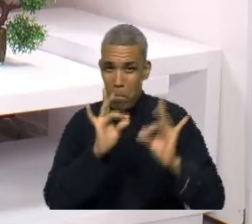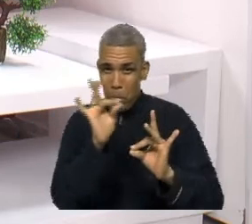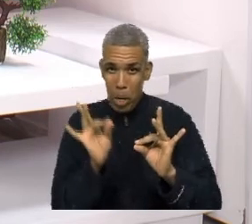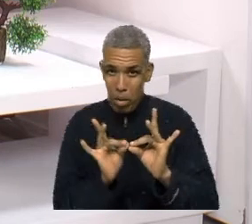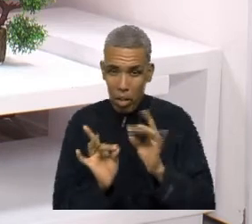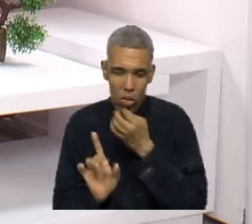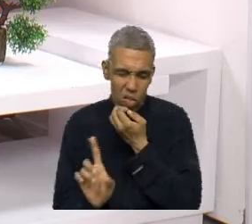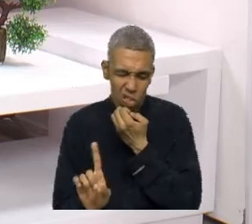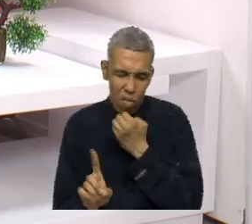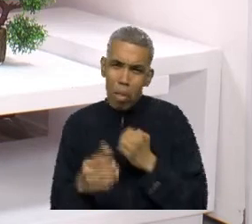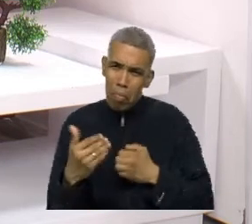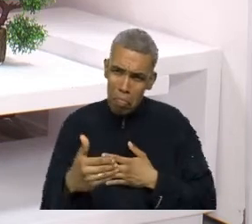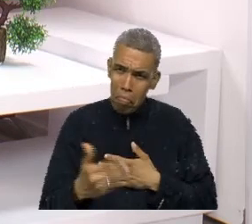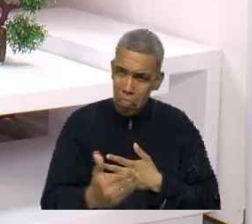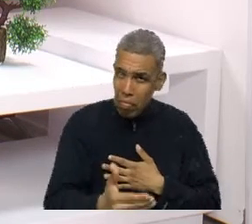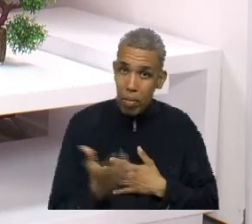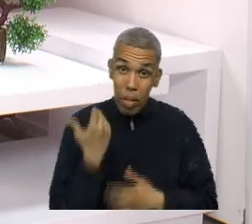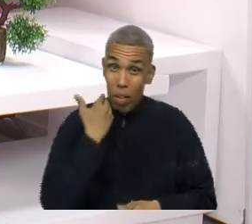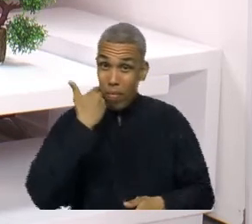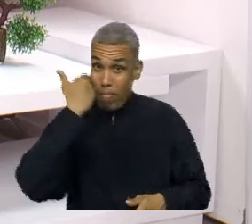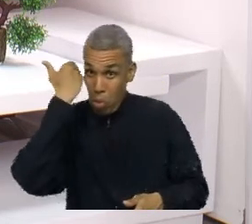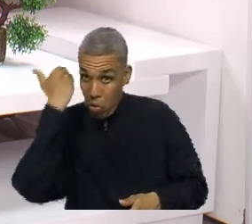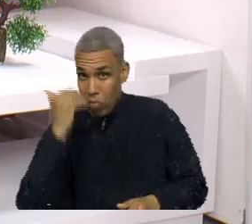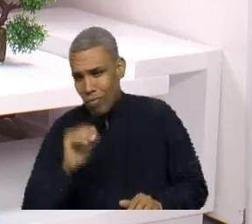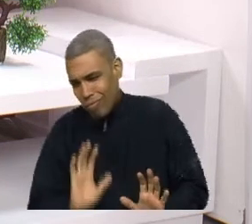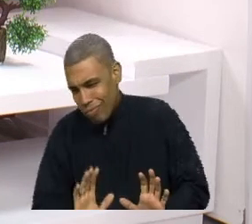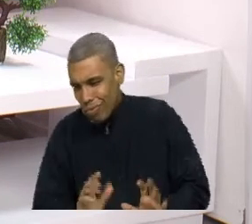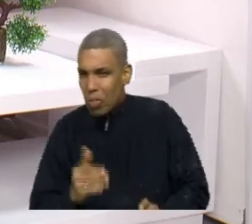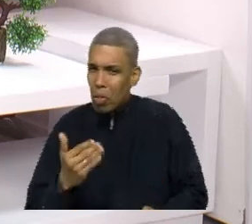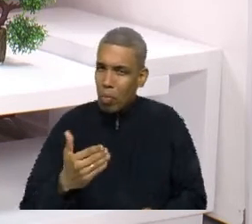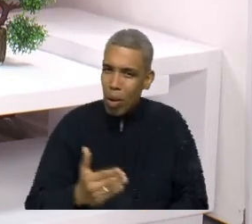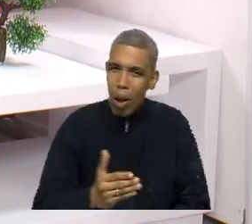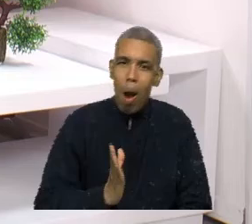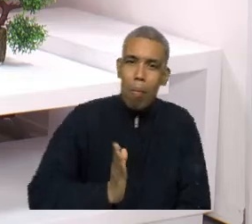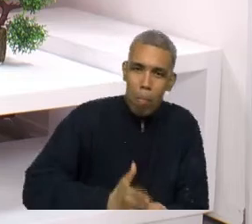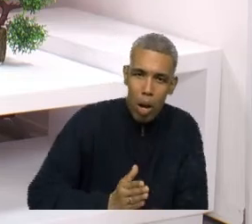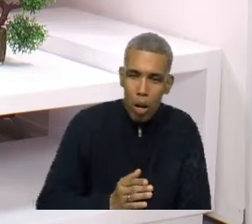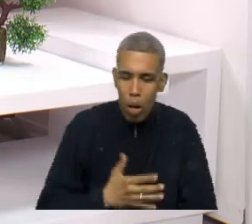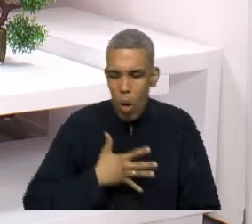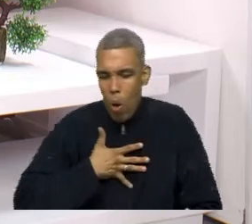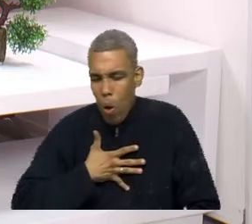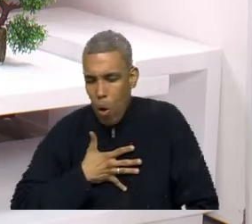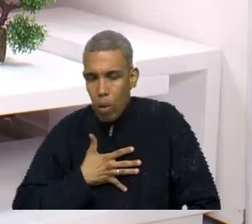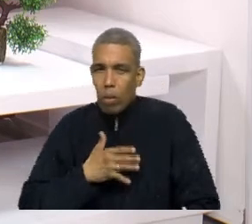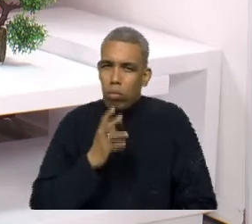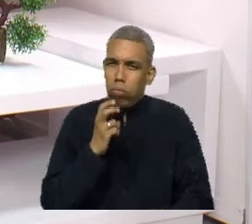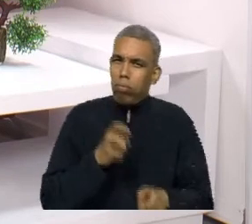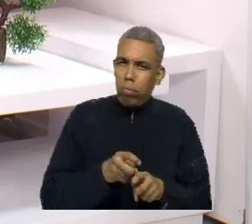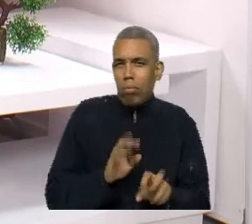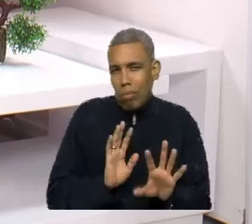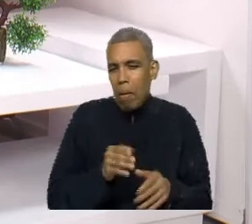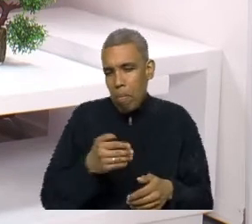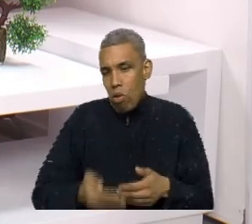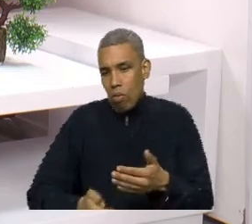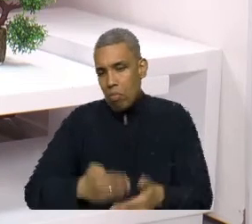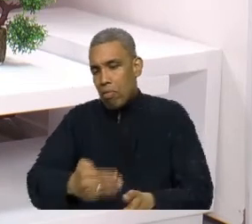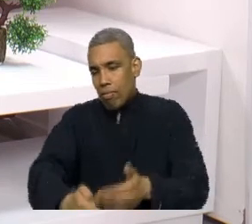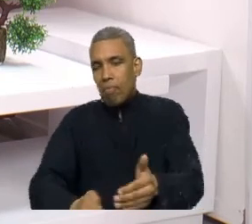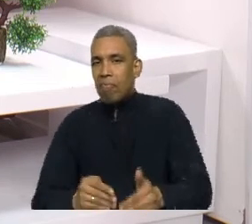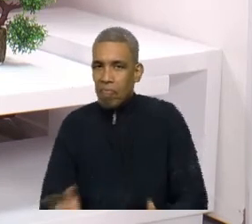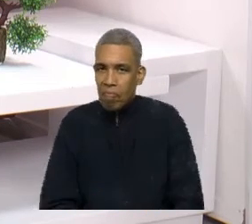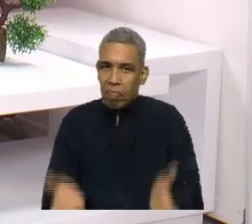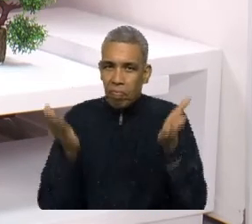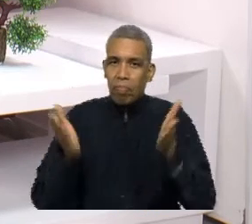adulto en la cual no tienes ningún problema, pero siempre va a haber alguna situación. O sea, este paciente que durante